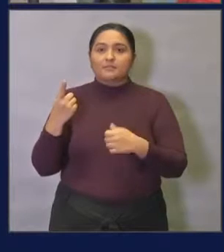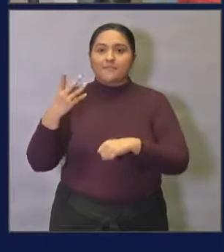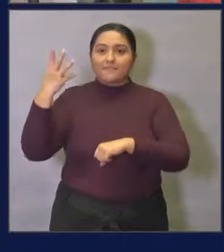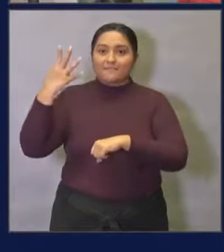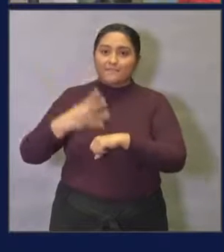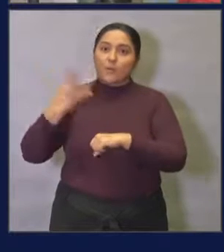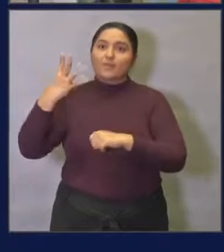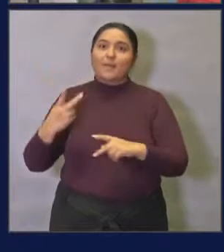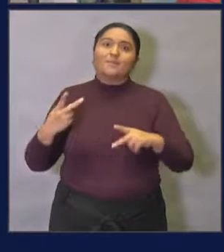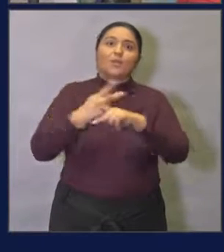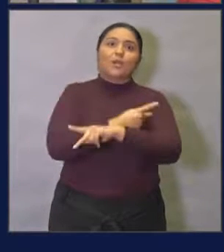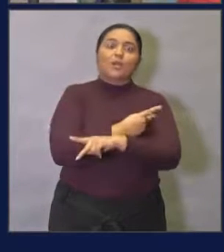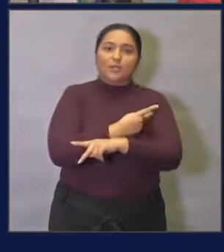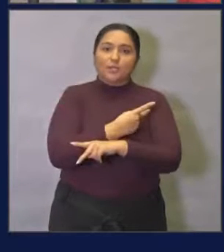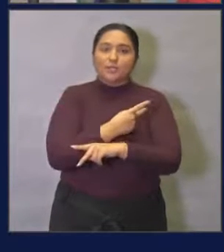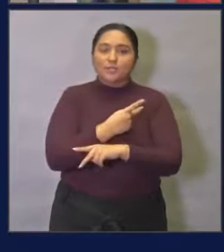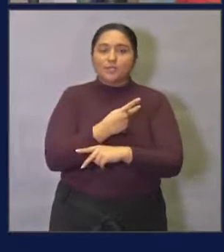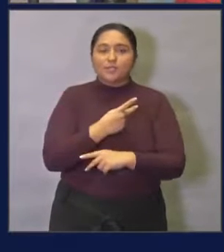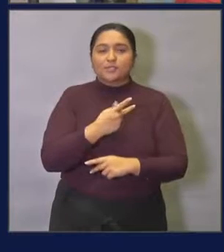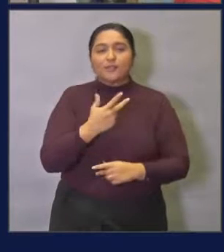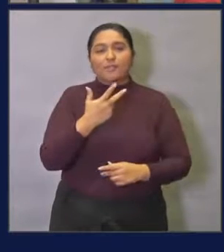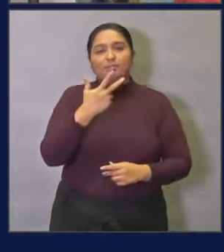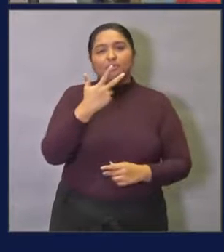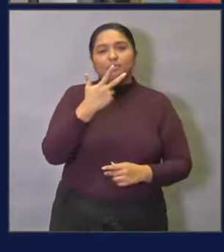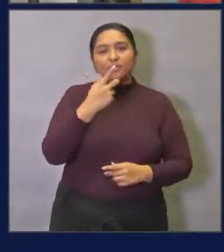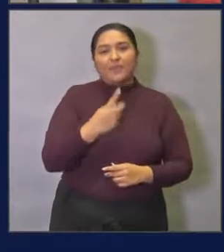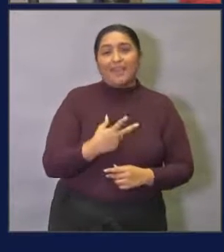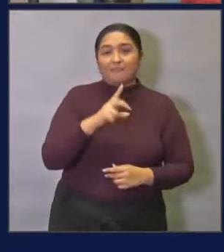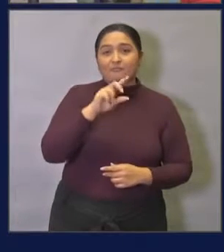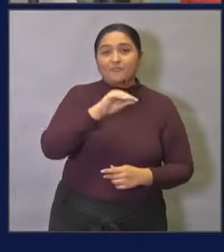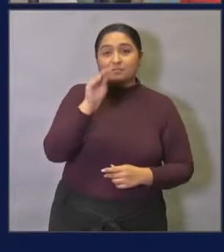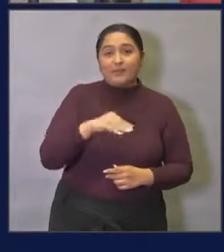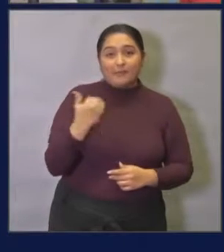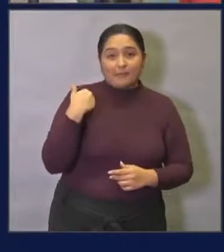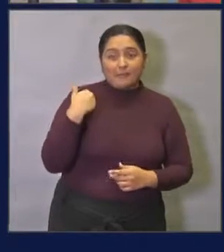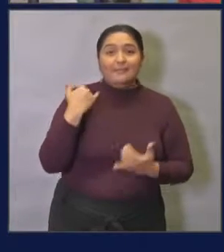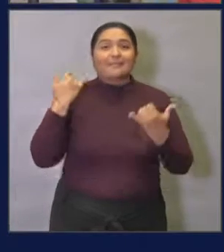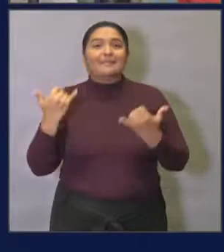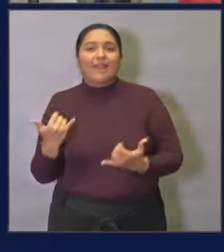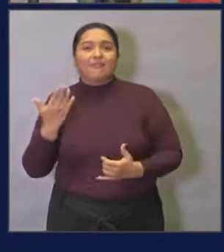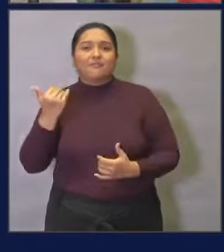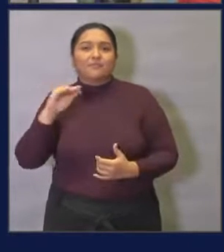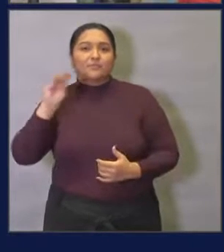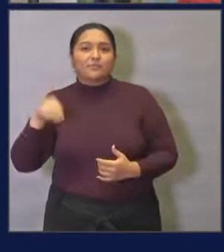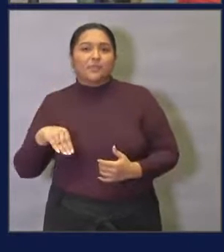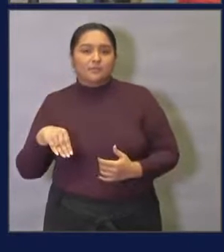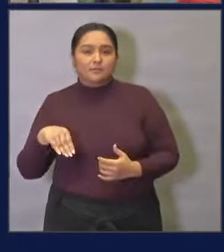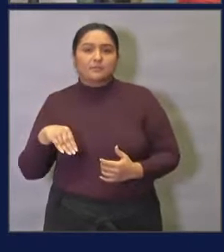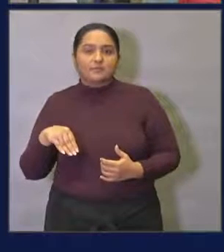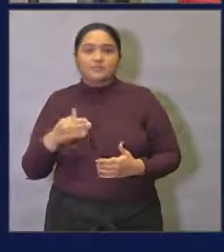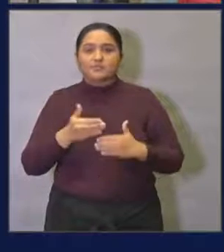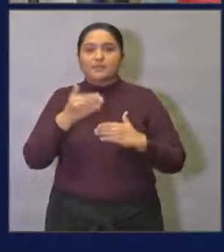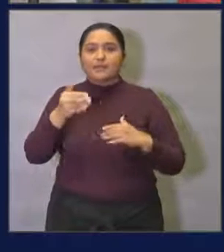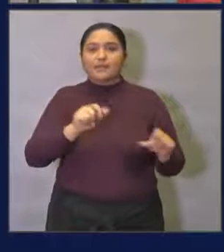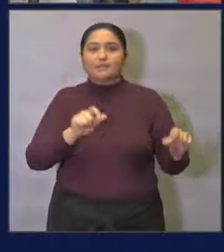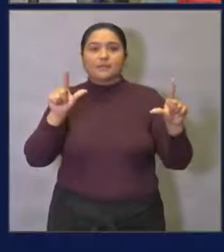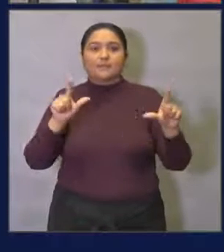cuadriplicado de alrededor del 3,5% a más de 15%. Next slide,